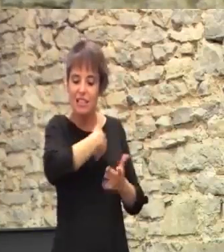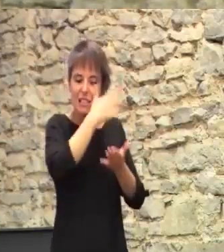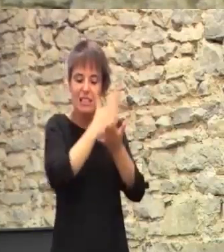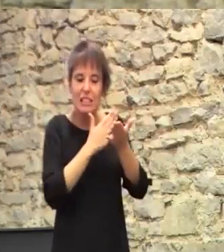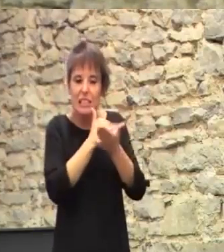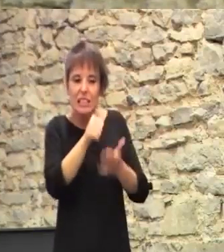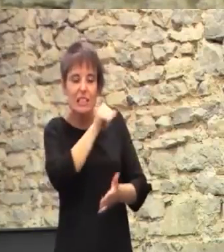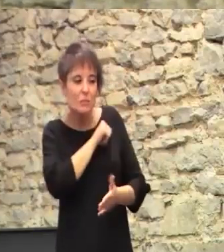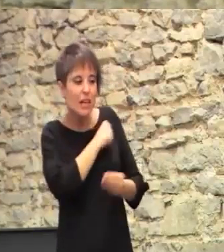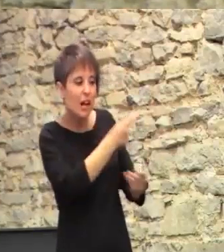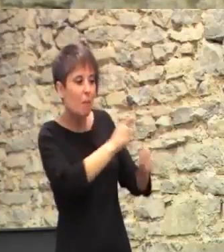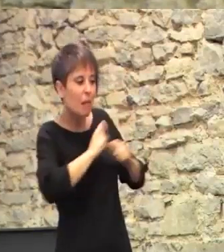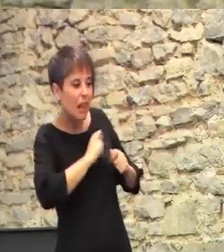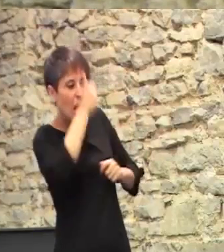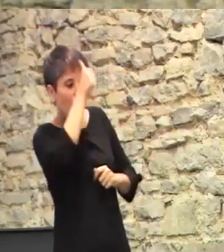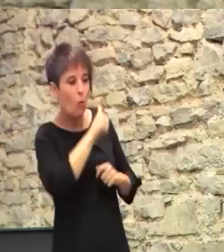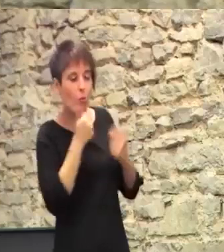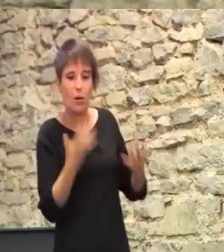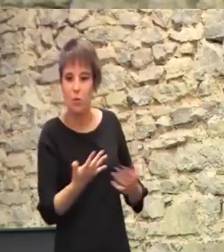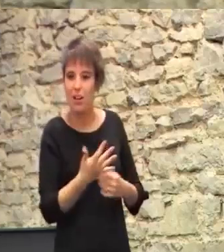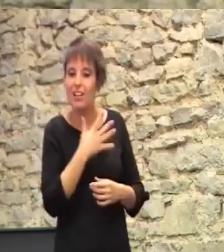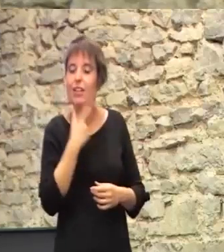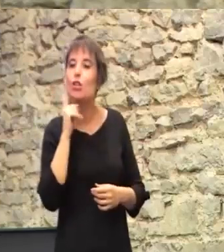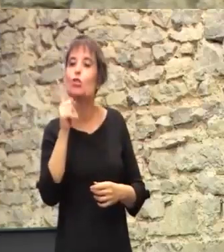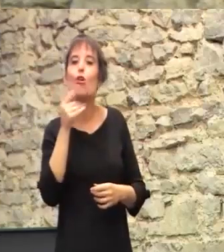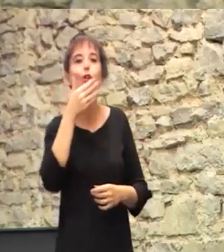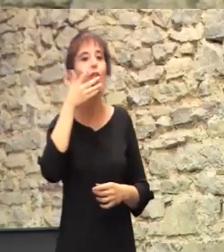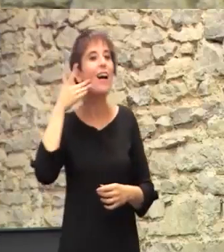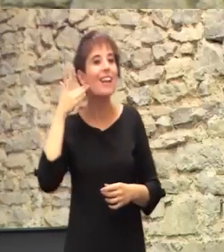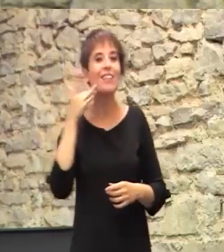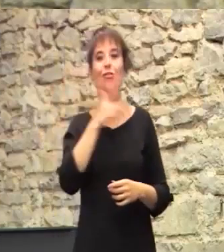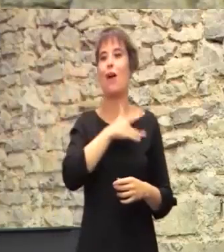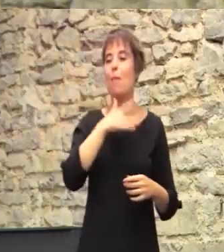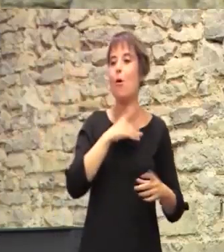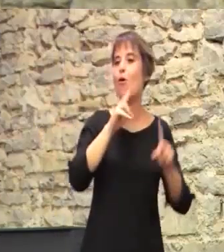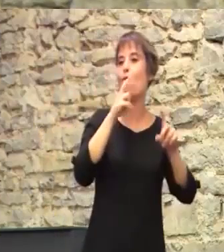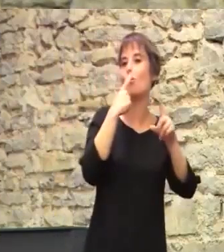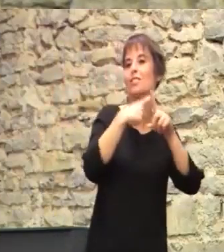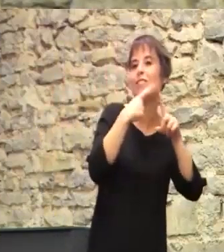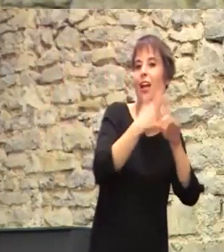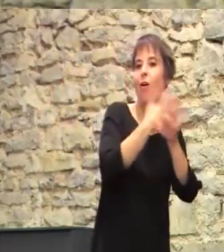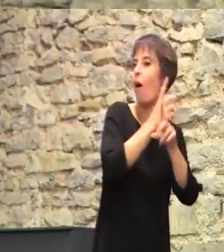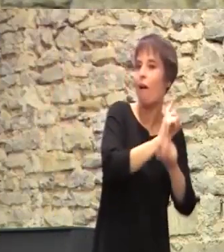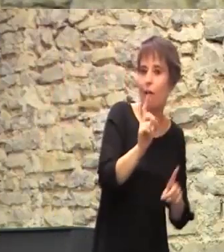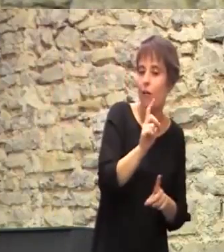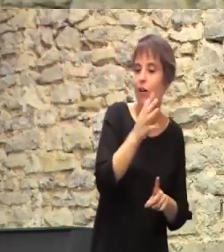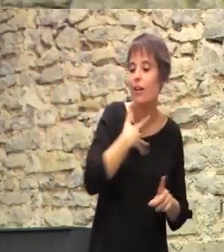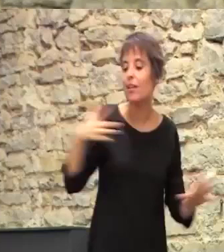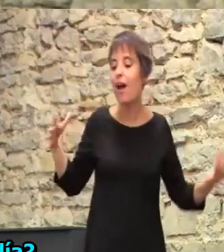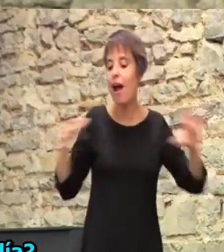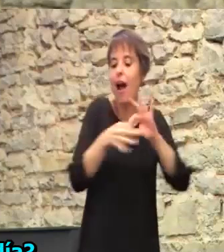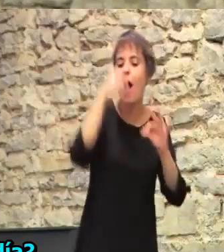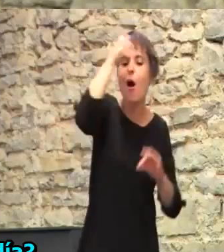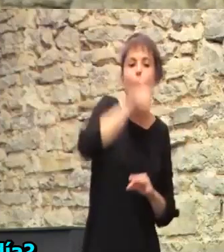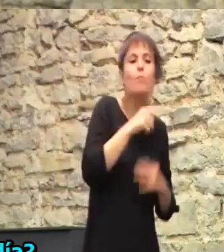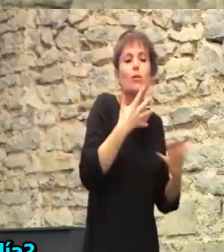podemos esperar que no y no me refiero solamente a los vínculos afectivos amorosos sexuales a todos los vínculos con los hombres